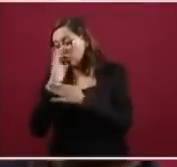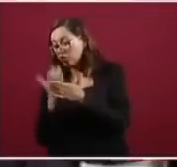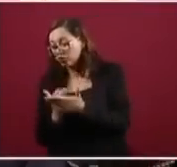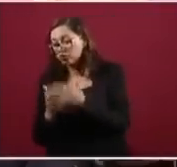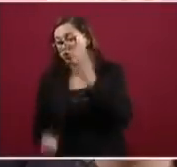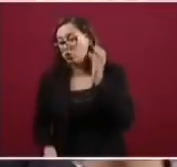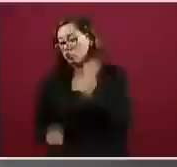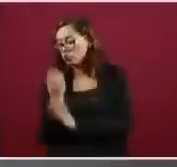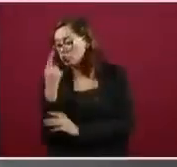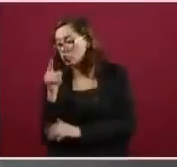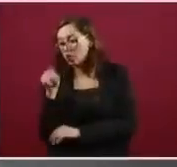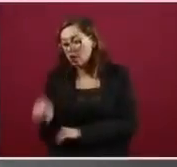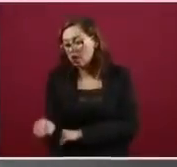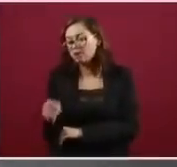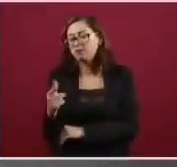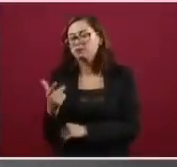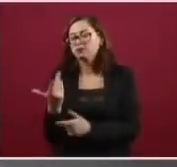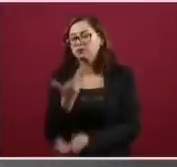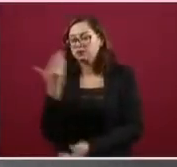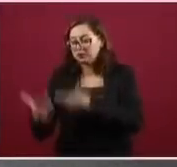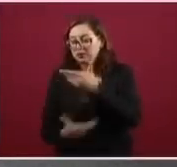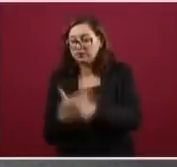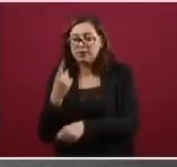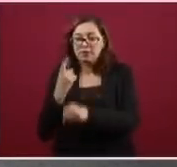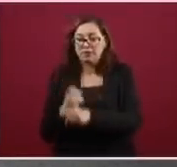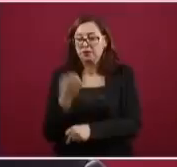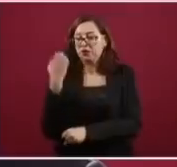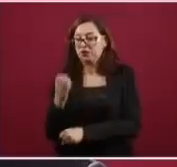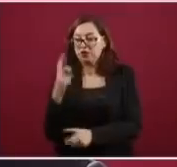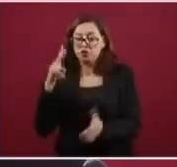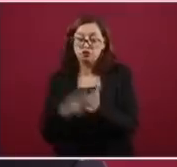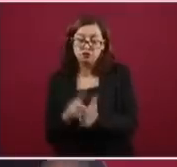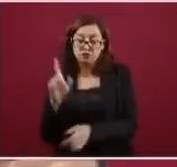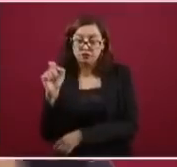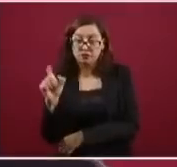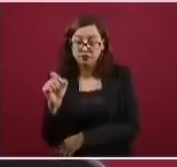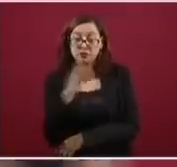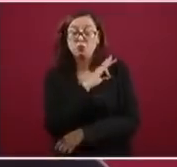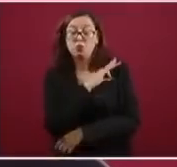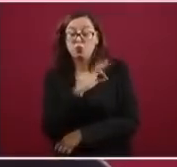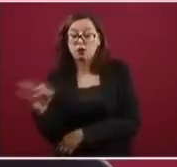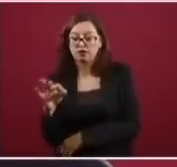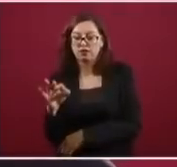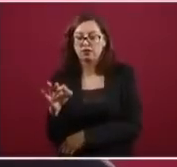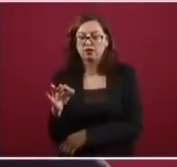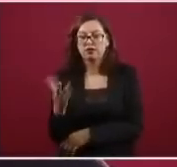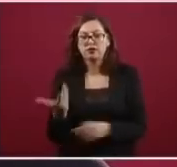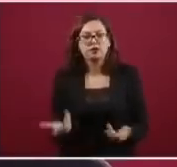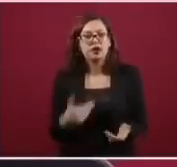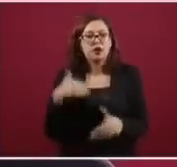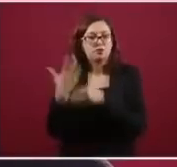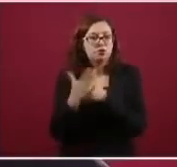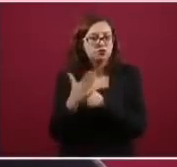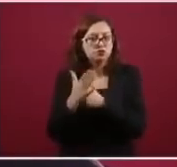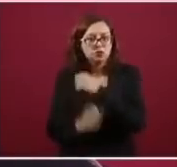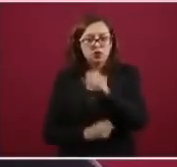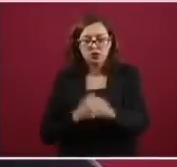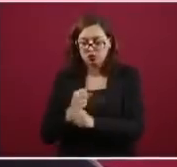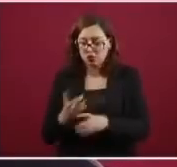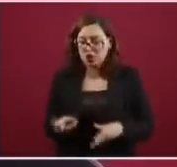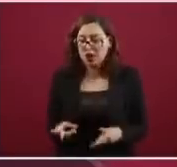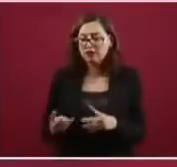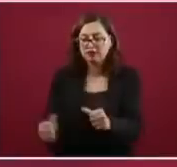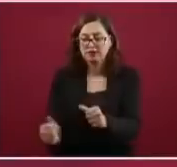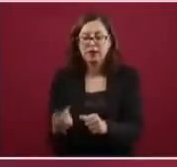proveer ese bien o servicio a partir del primero de enero del 2020 nosotros no vamos a gastar sino hasta el año que entra pero ese